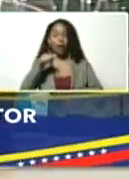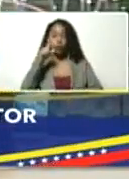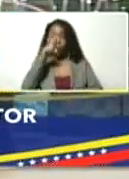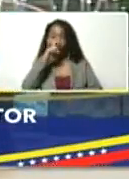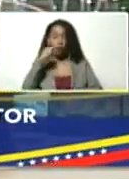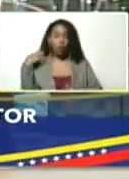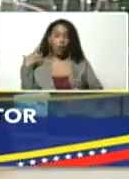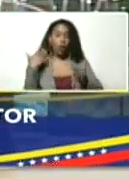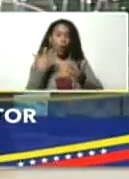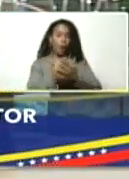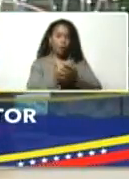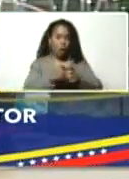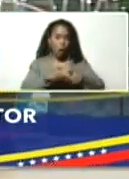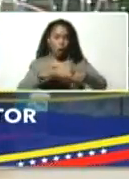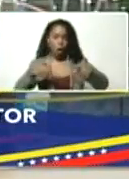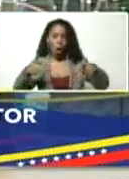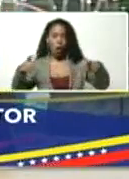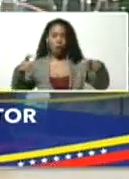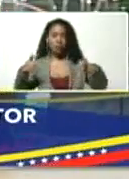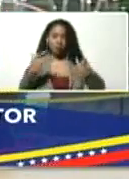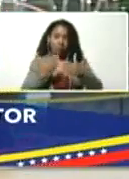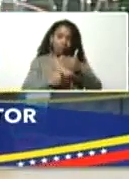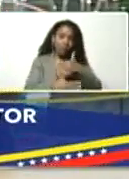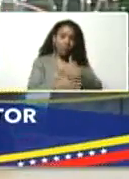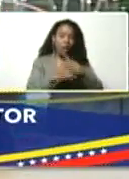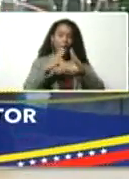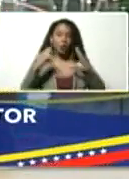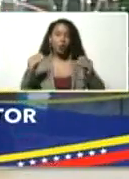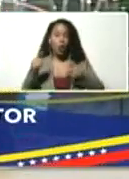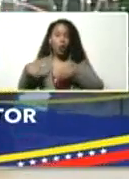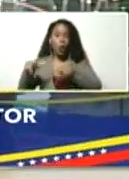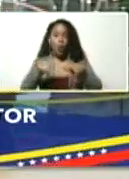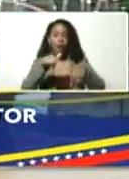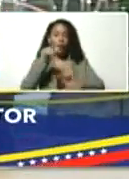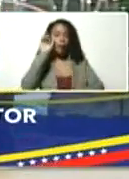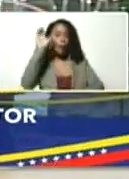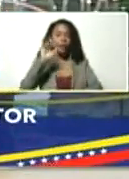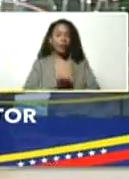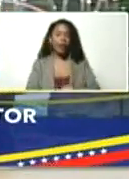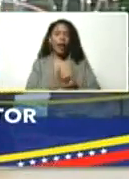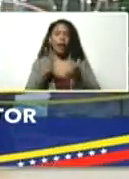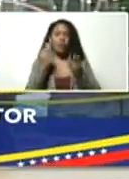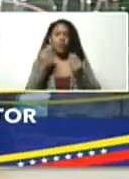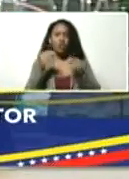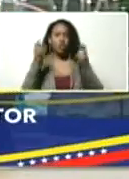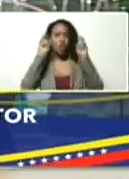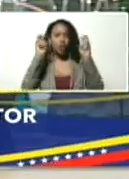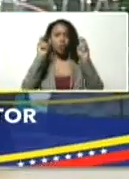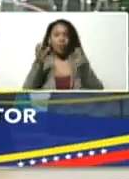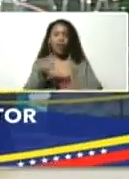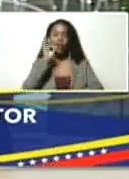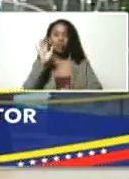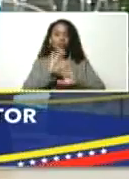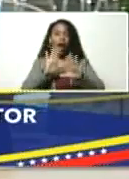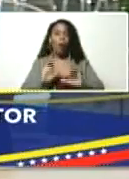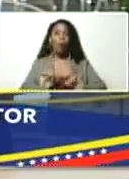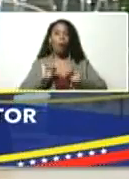y que van por todas las regiones del país. Y muchas de esas marcas de café ya